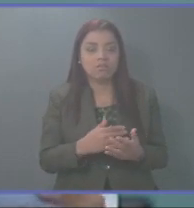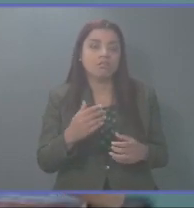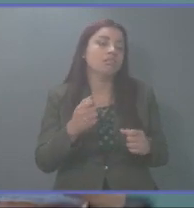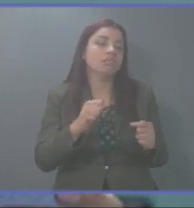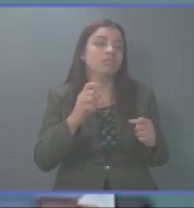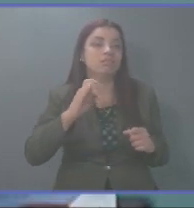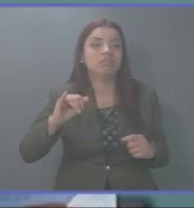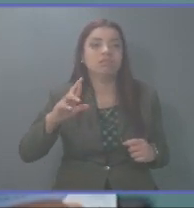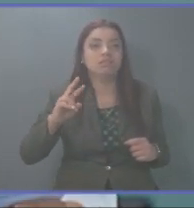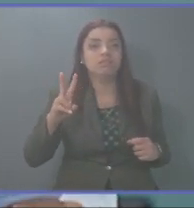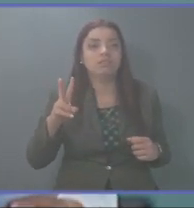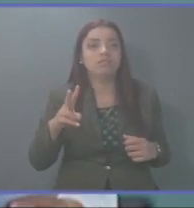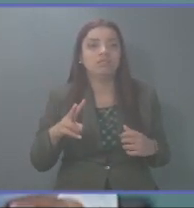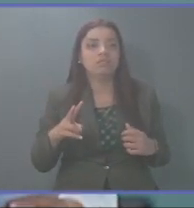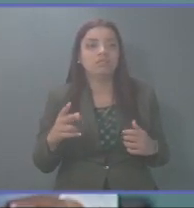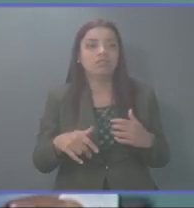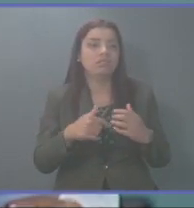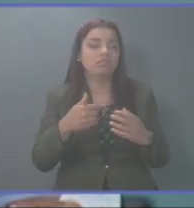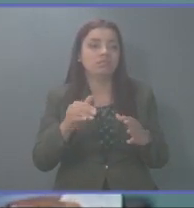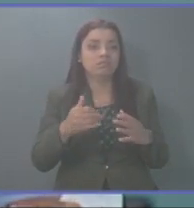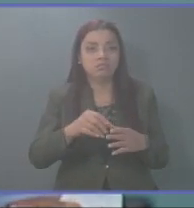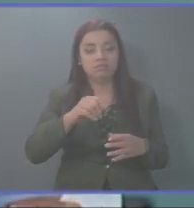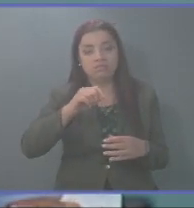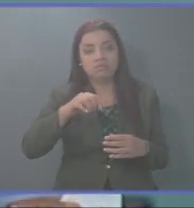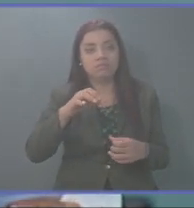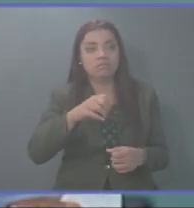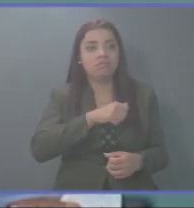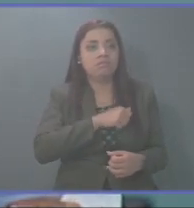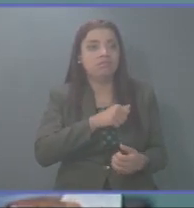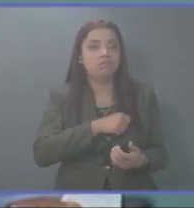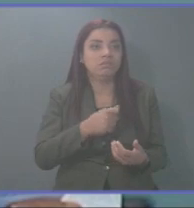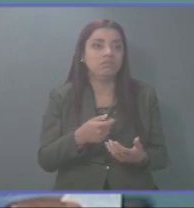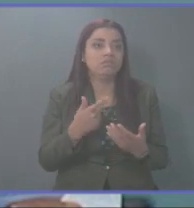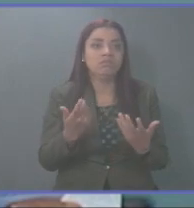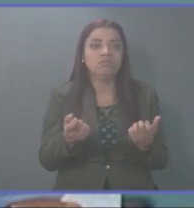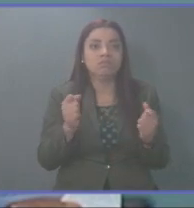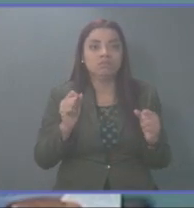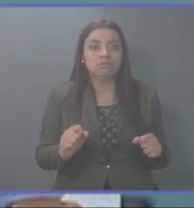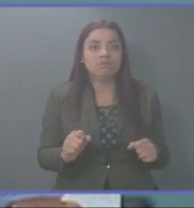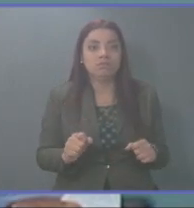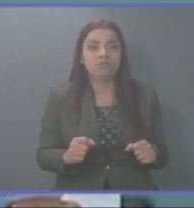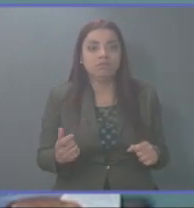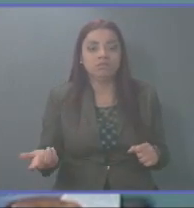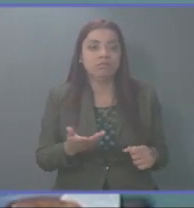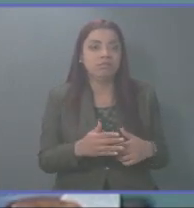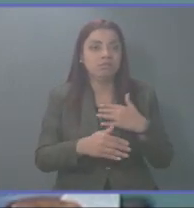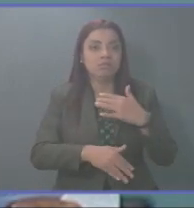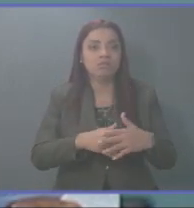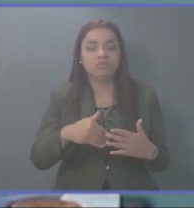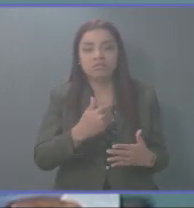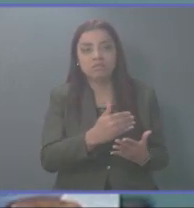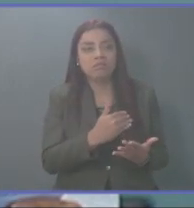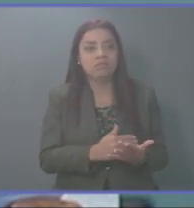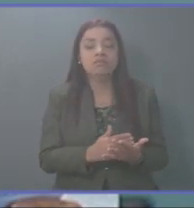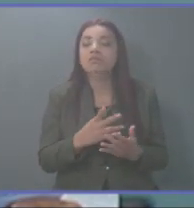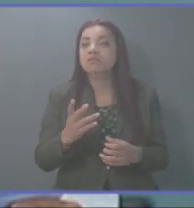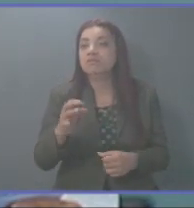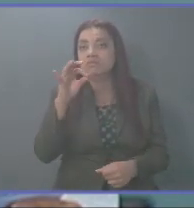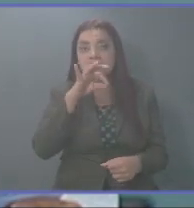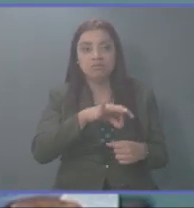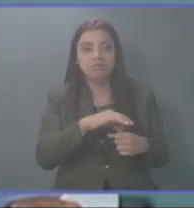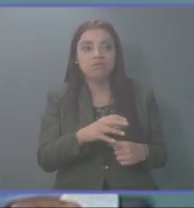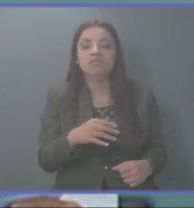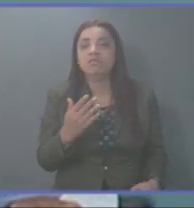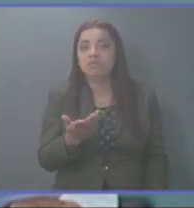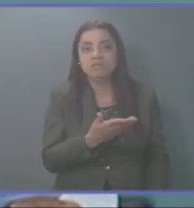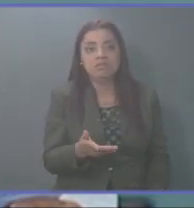la Junta Receptora de Votos correspondiente. Para cada elección se agregará un instructivo para ejercer el sufragio, el cual contará